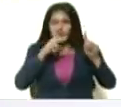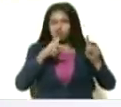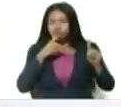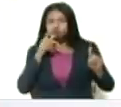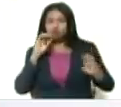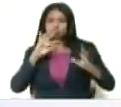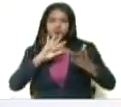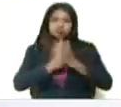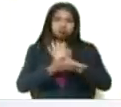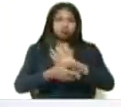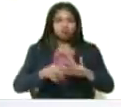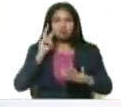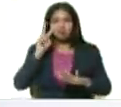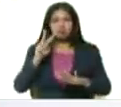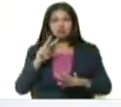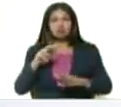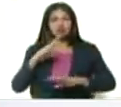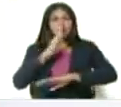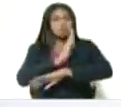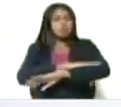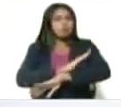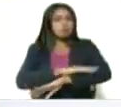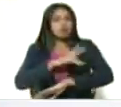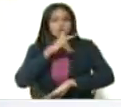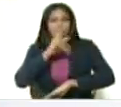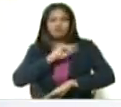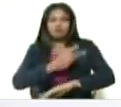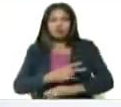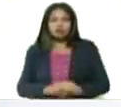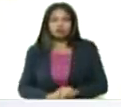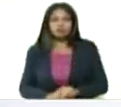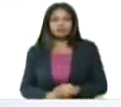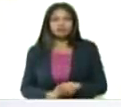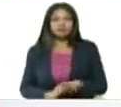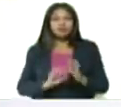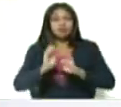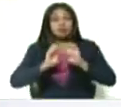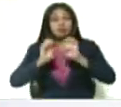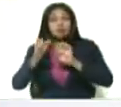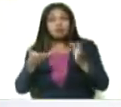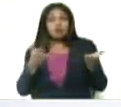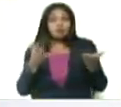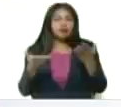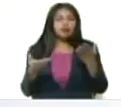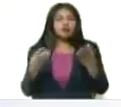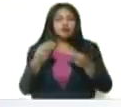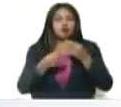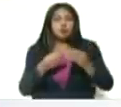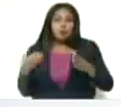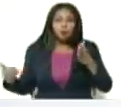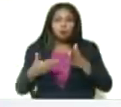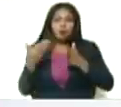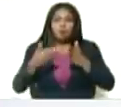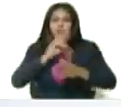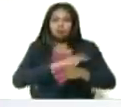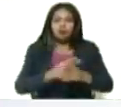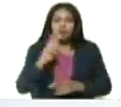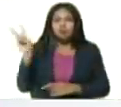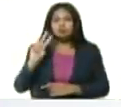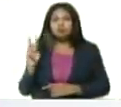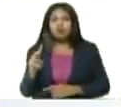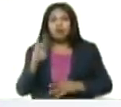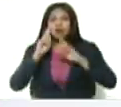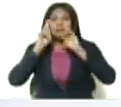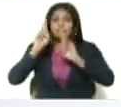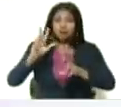destruir a cualquiera desde el punto de vista moral. Y calculan cómo hacerle daño a Venezuela. No respetan la